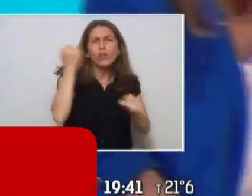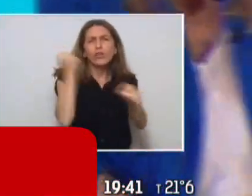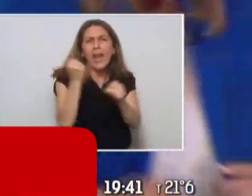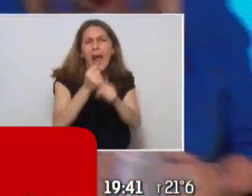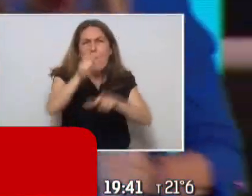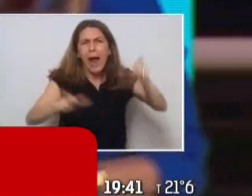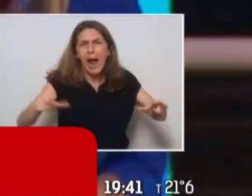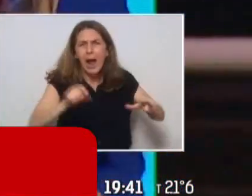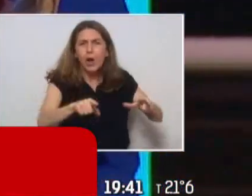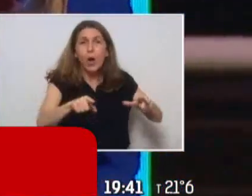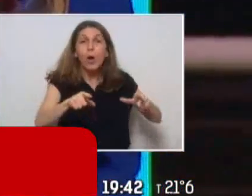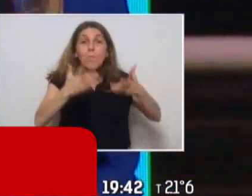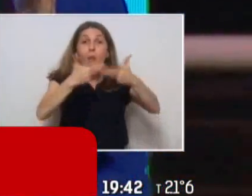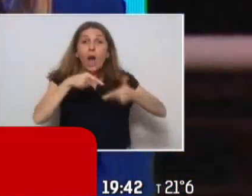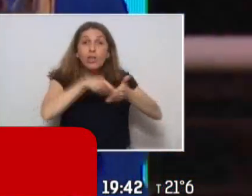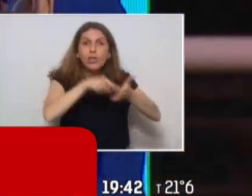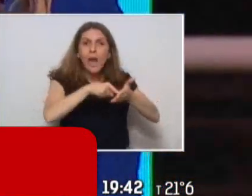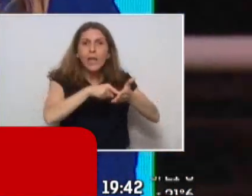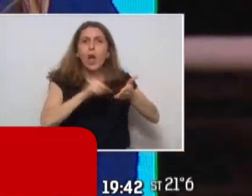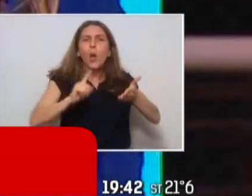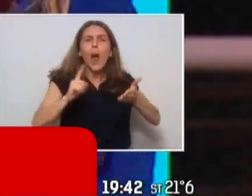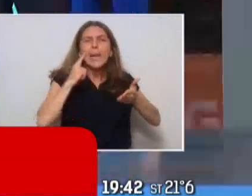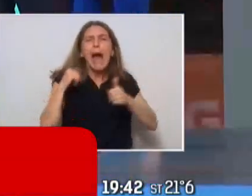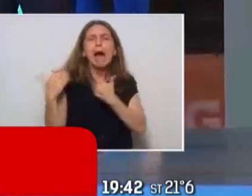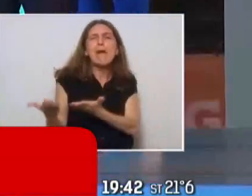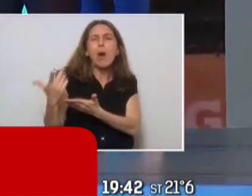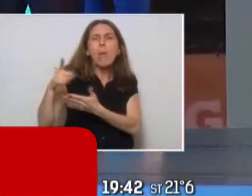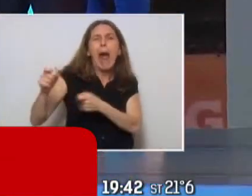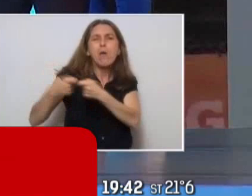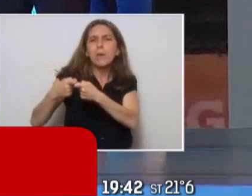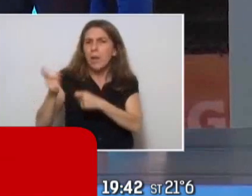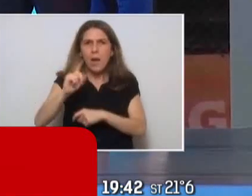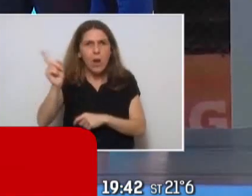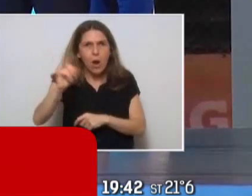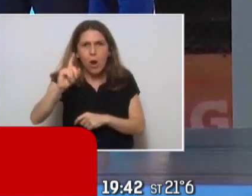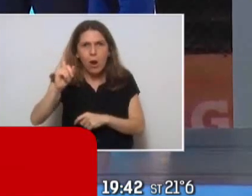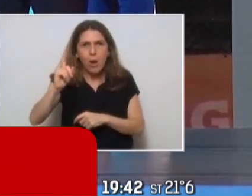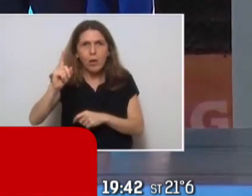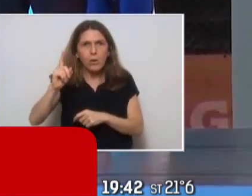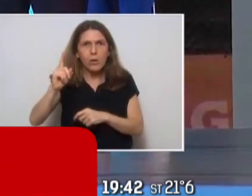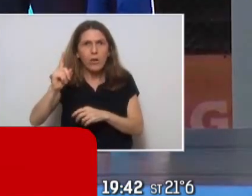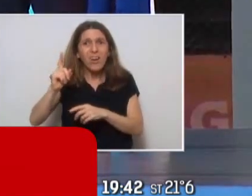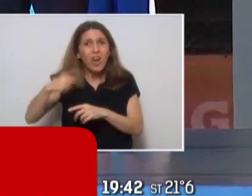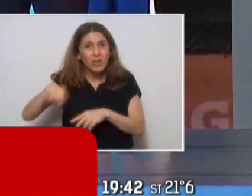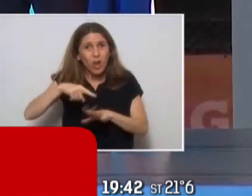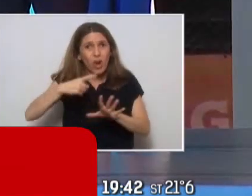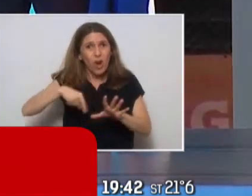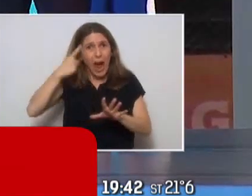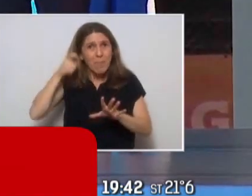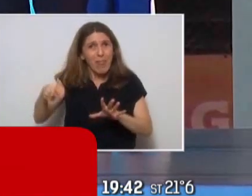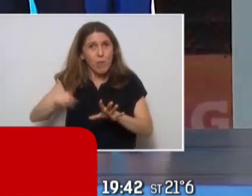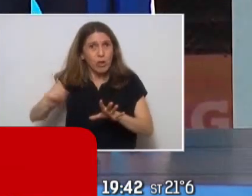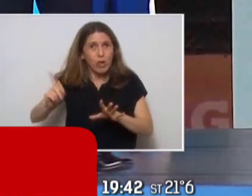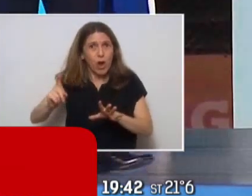un proyecto que no quiere favorecer la especulación financiera. Nadie nos tiene que enseñar eso. Están